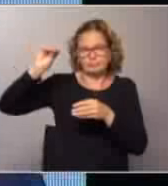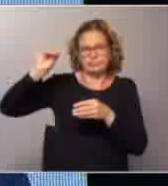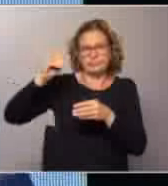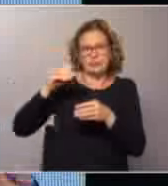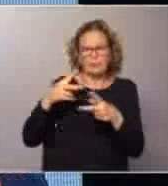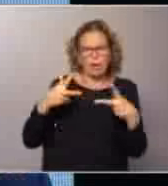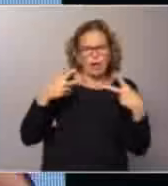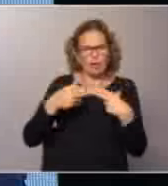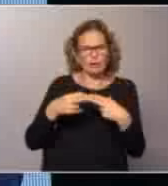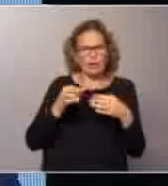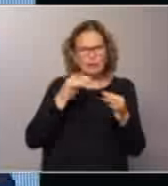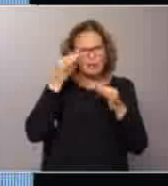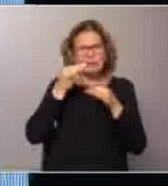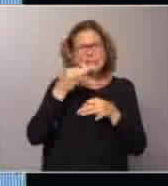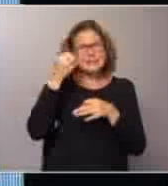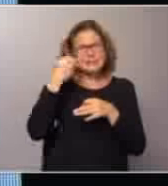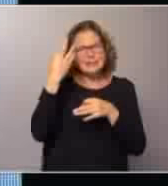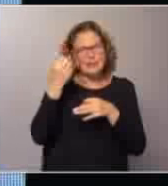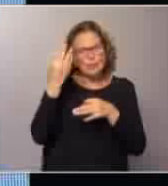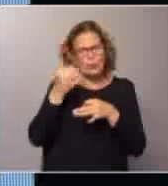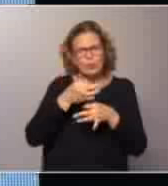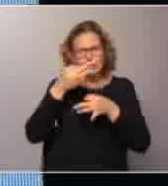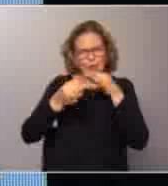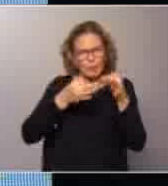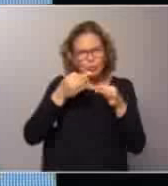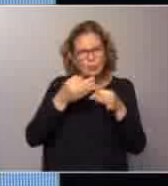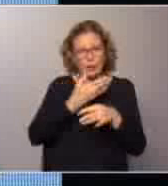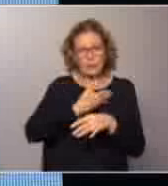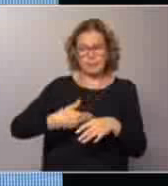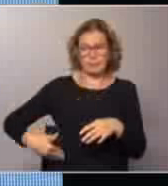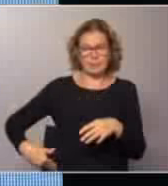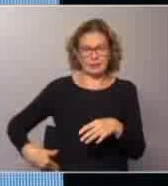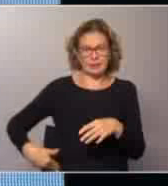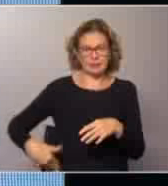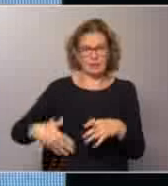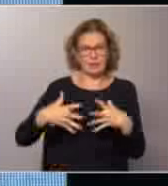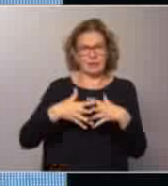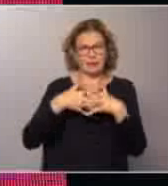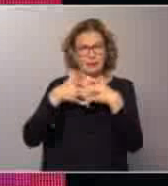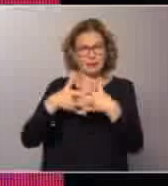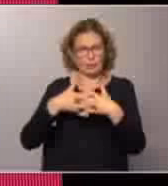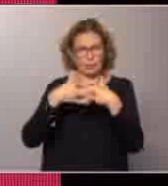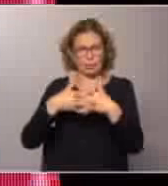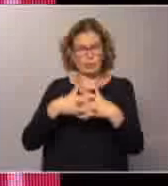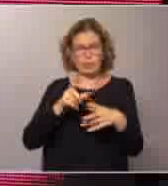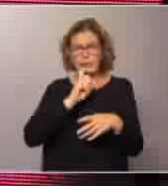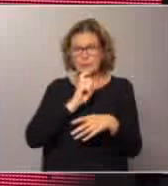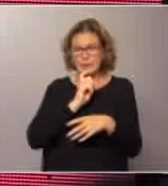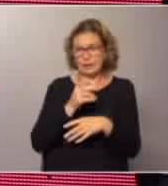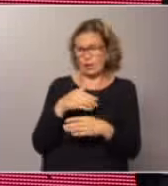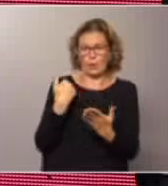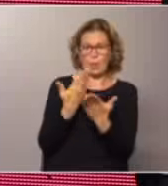empezaron a cortar un discurso presidencial ya decir lo que está diciendo el presidente eeuu es mentira por eso no se lo mostramos